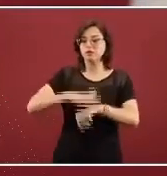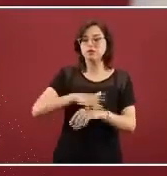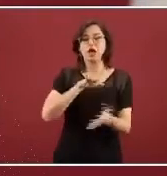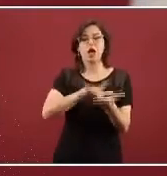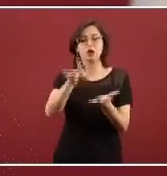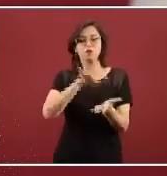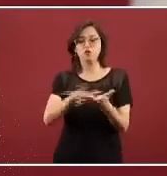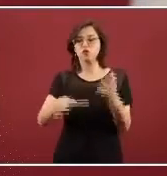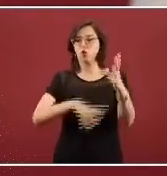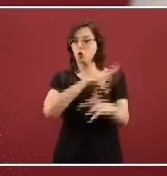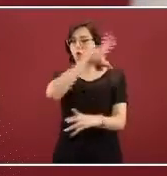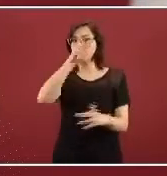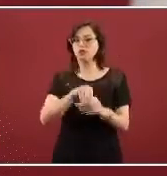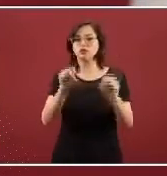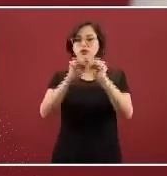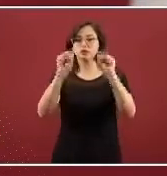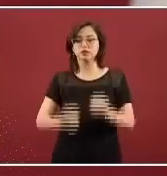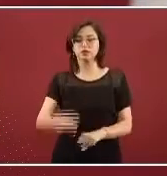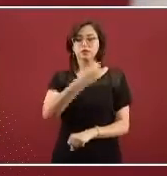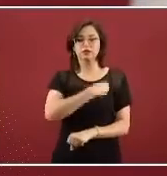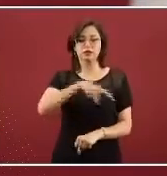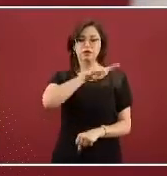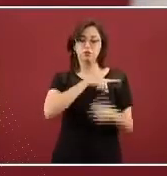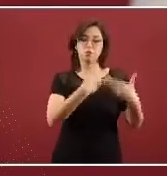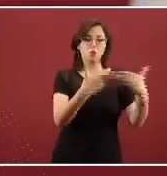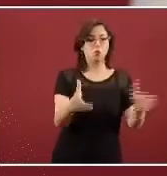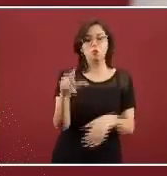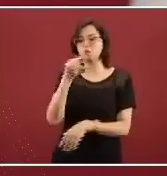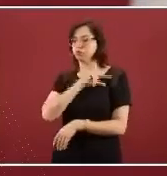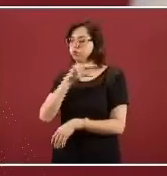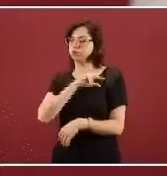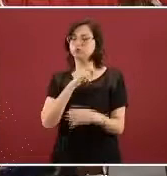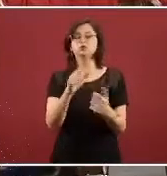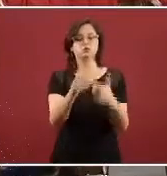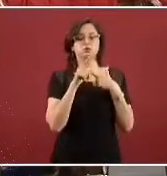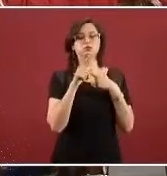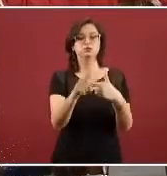del sector salud, tanto en el campo público como en el campo privado.